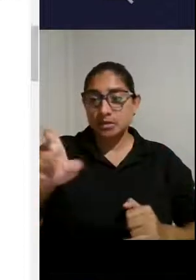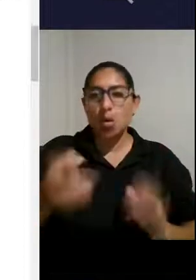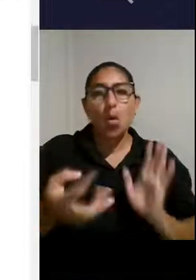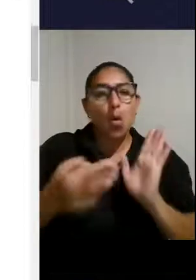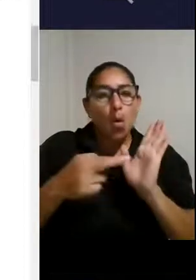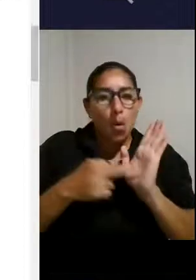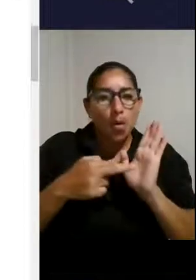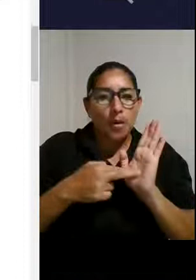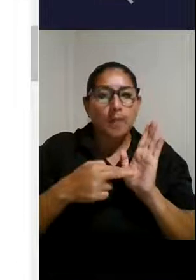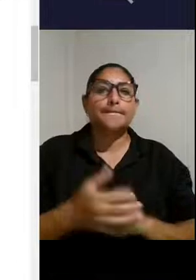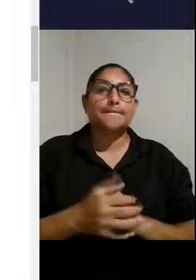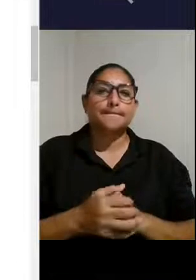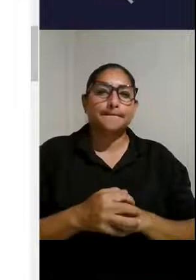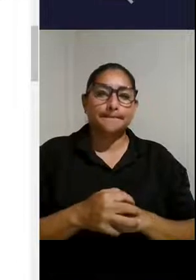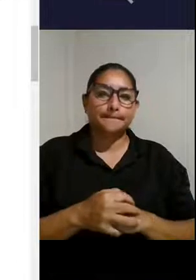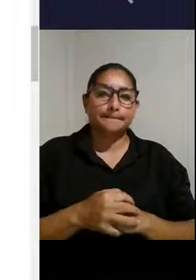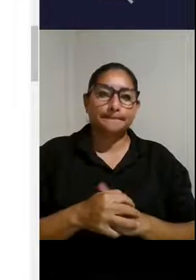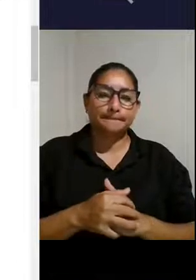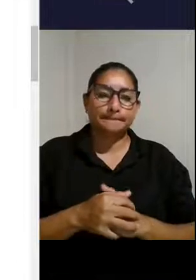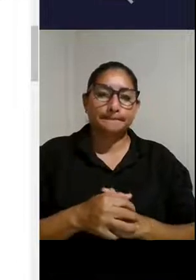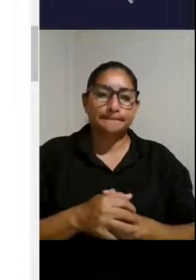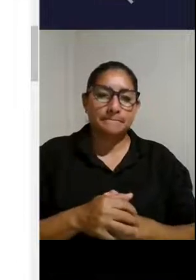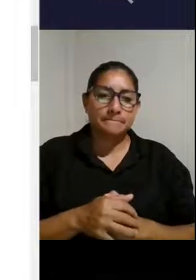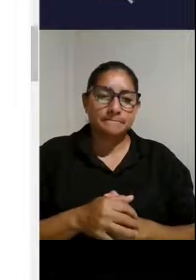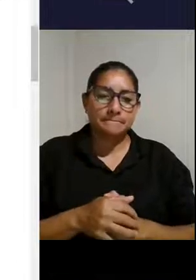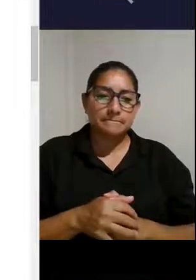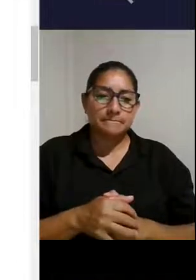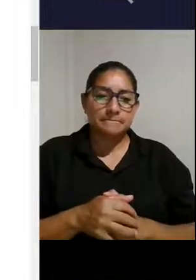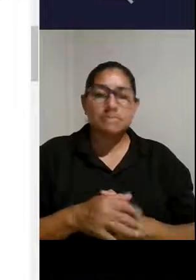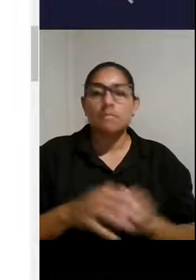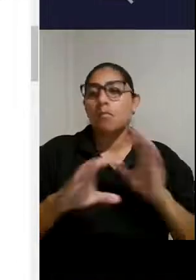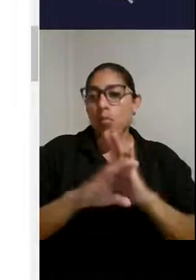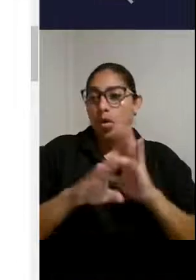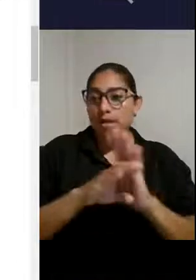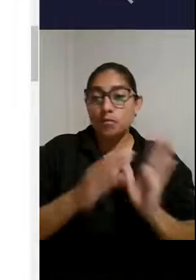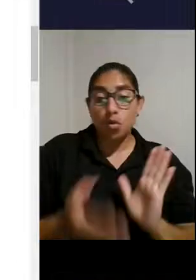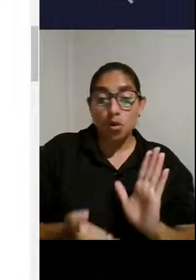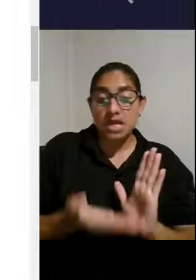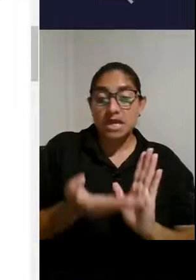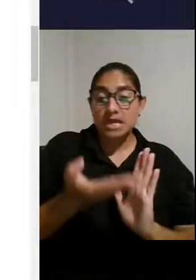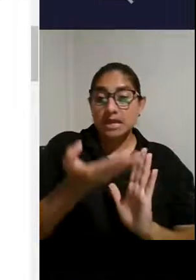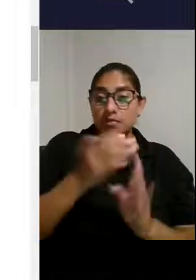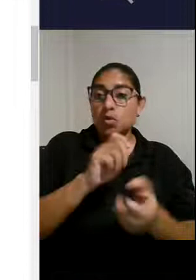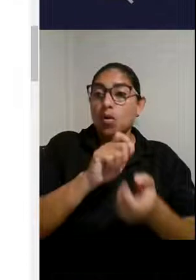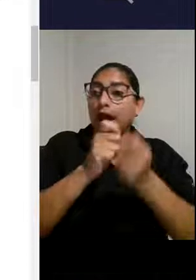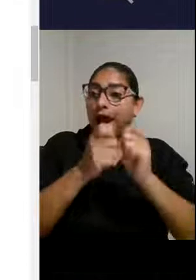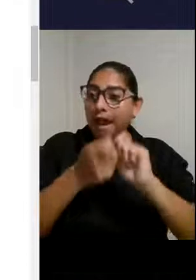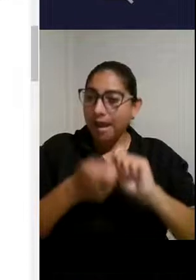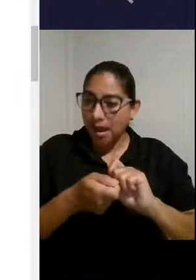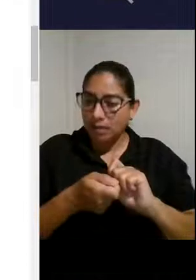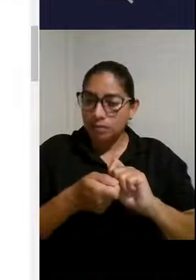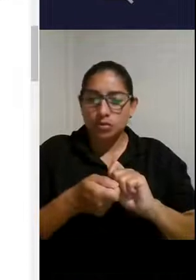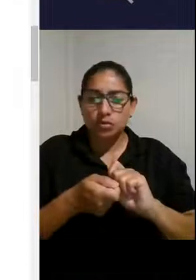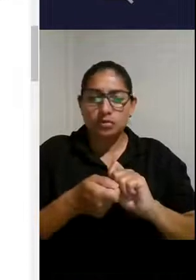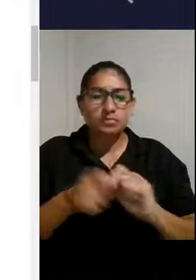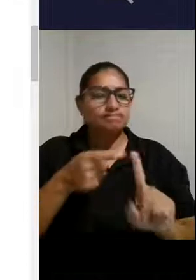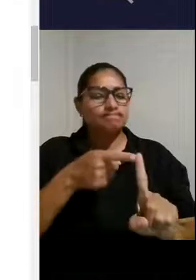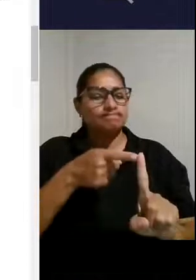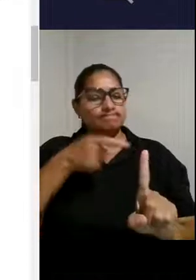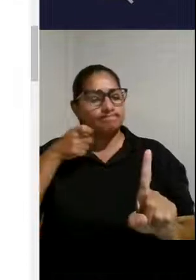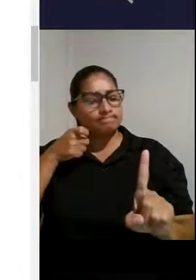muy general de qué entendemos por incrementos y tasas de cambio desde la perspectiva de